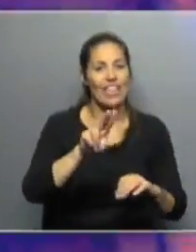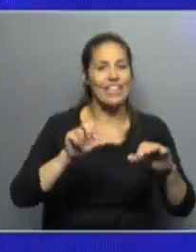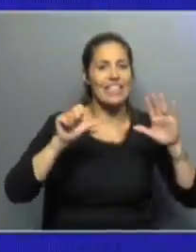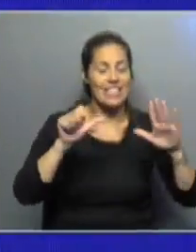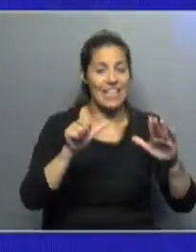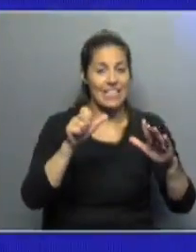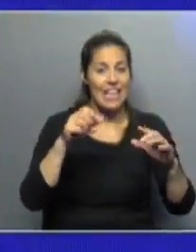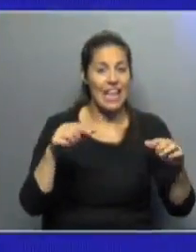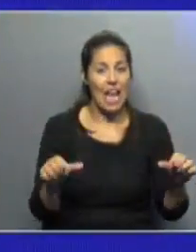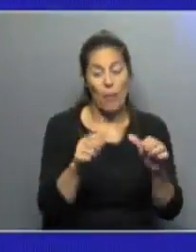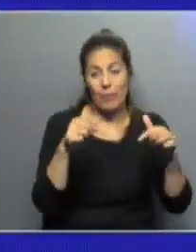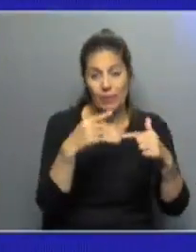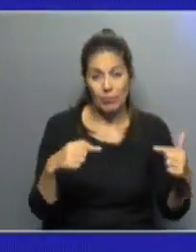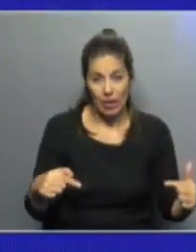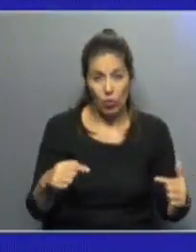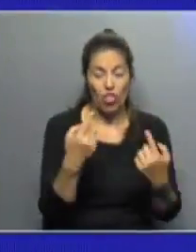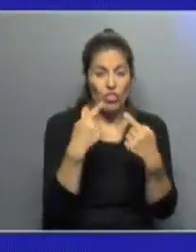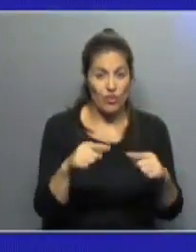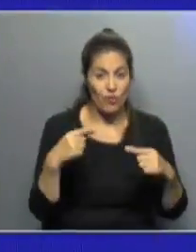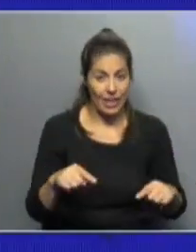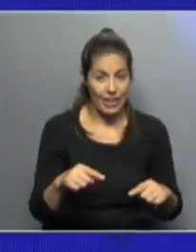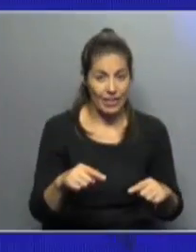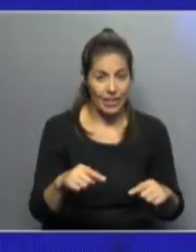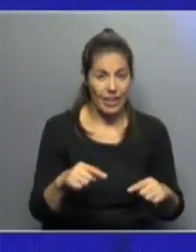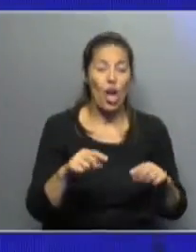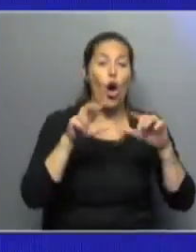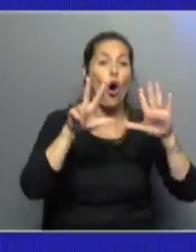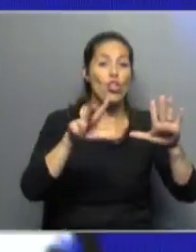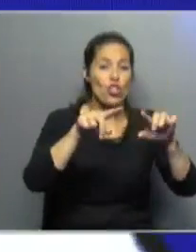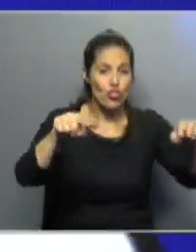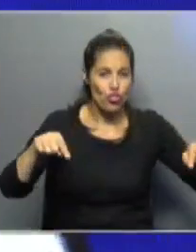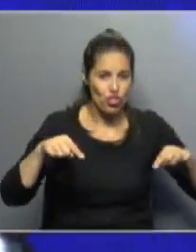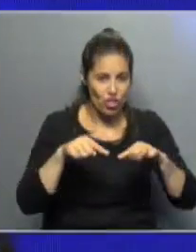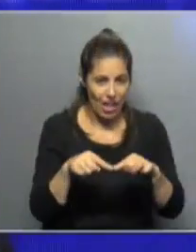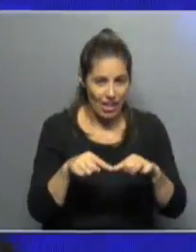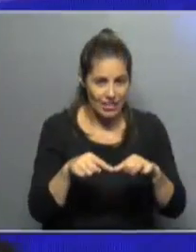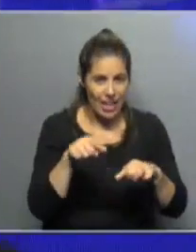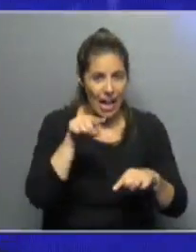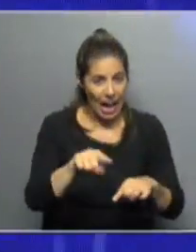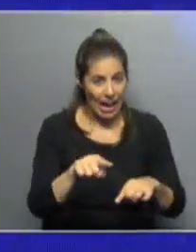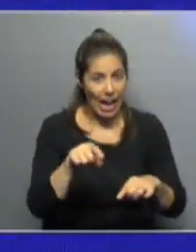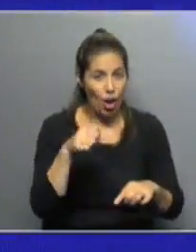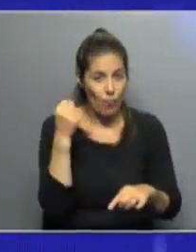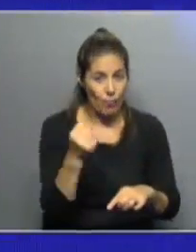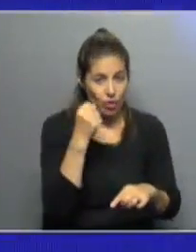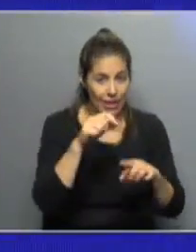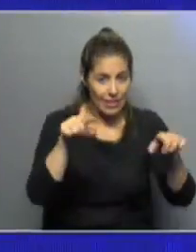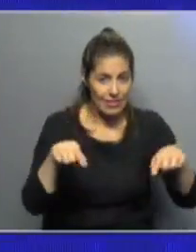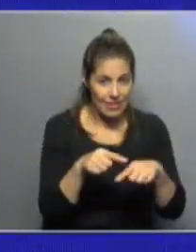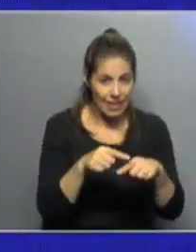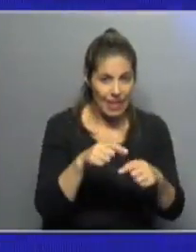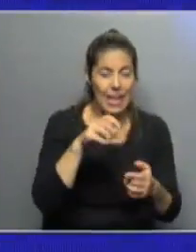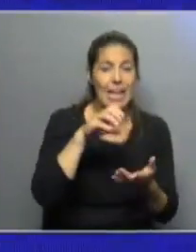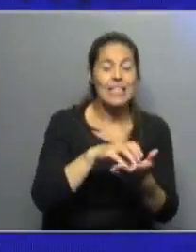espectáculos diferentes, digo, para ir tirando cifras que ilustran, en 8 salas. Y fíjense que acá hay algo significativo. Las salas son el